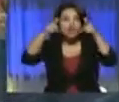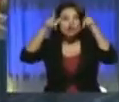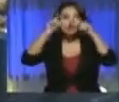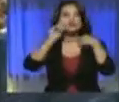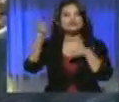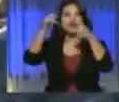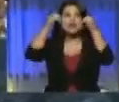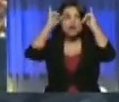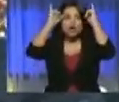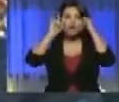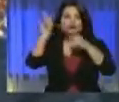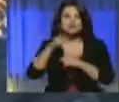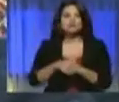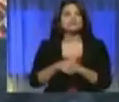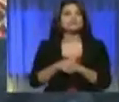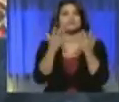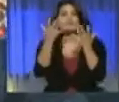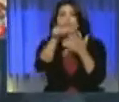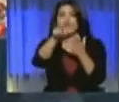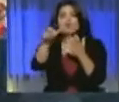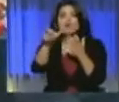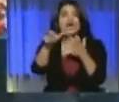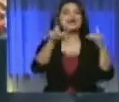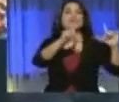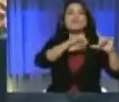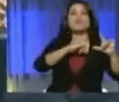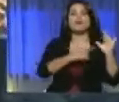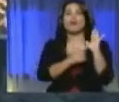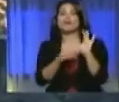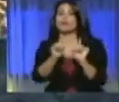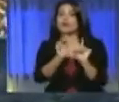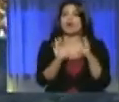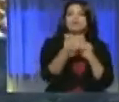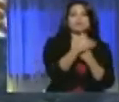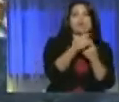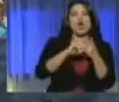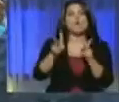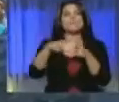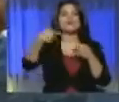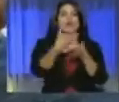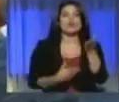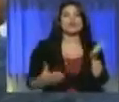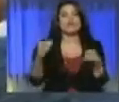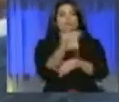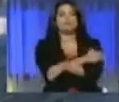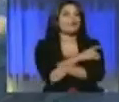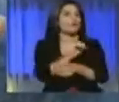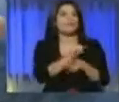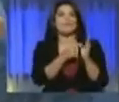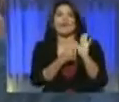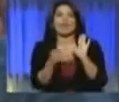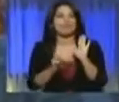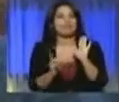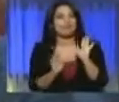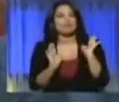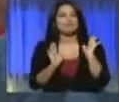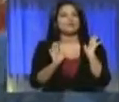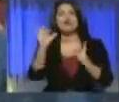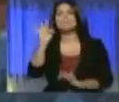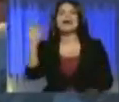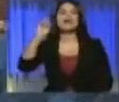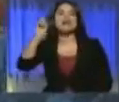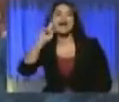no sale en las televisoras privadas, esto no sale en los periódicos de la burguesía, y no es comentado en la radio de la